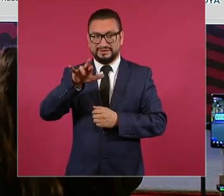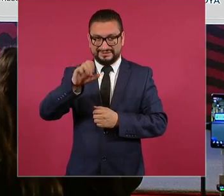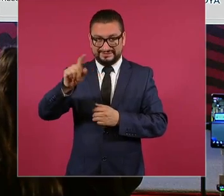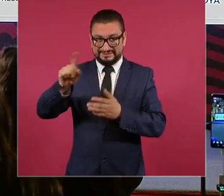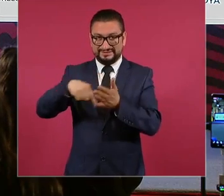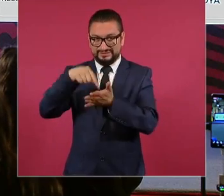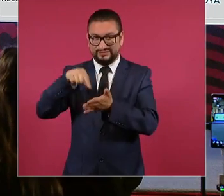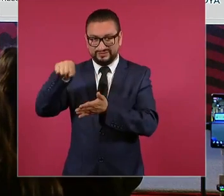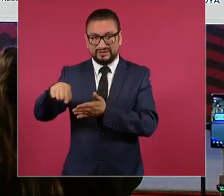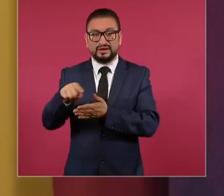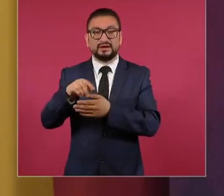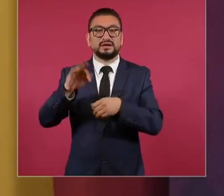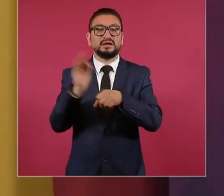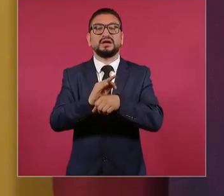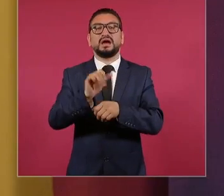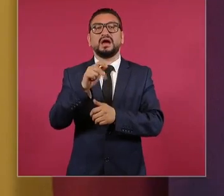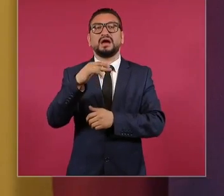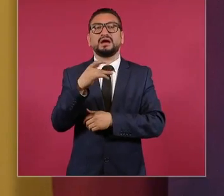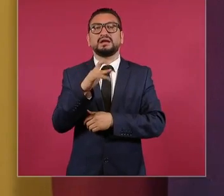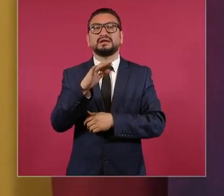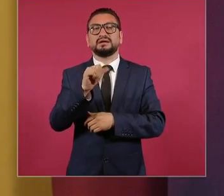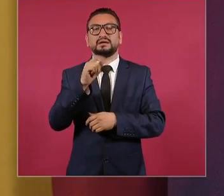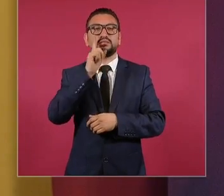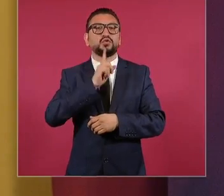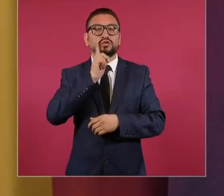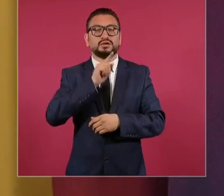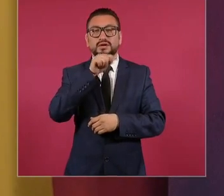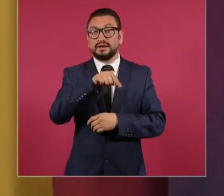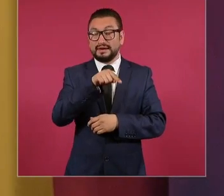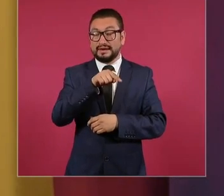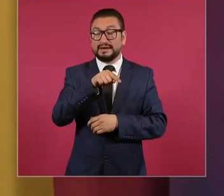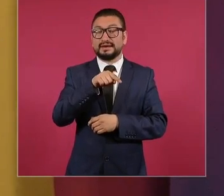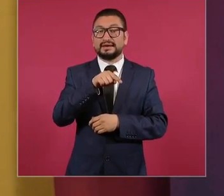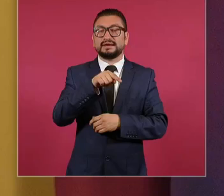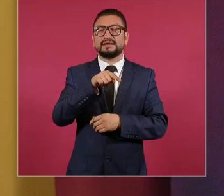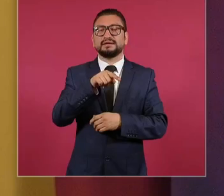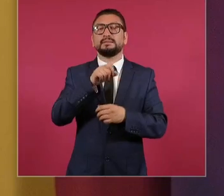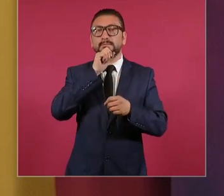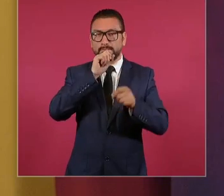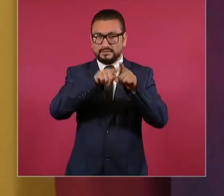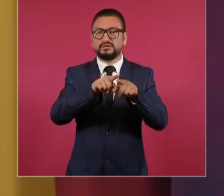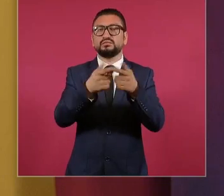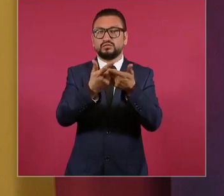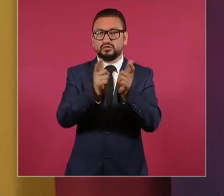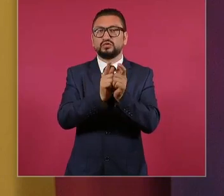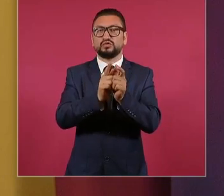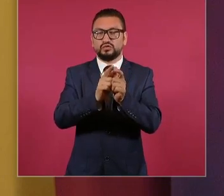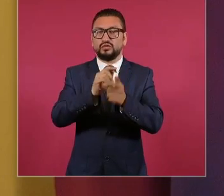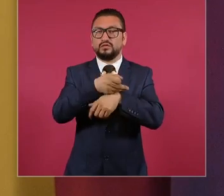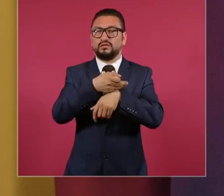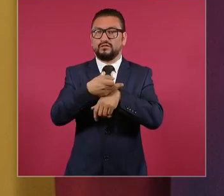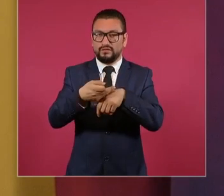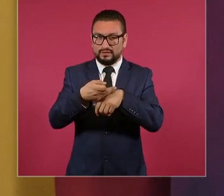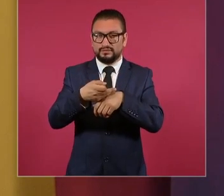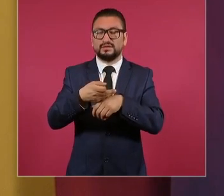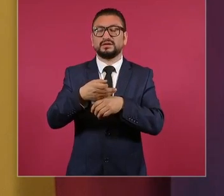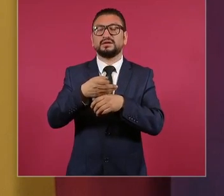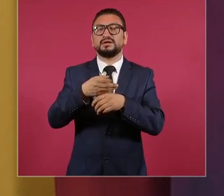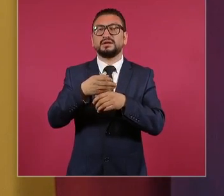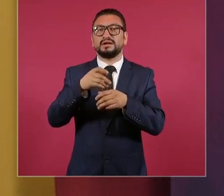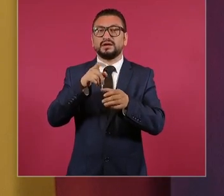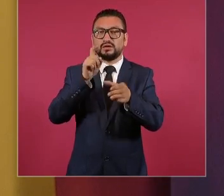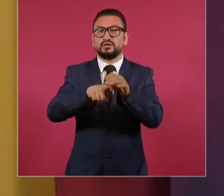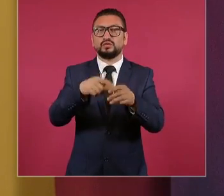beneficiada es Angélica, ella es también integrante familiar, del